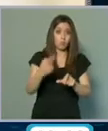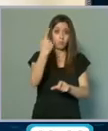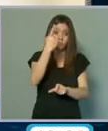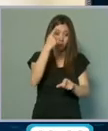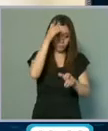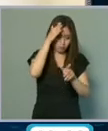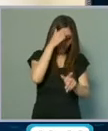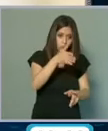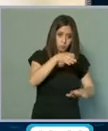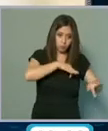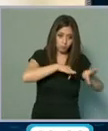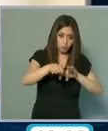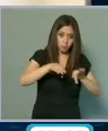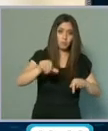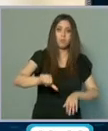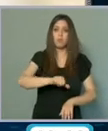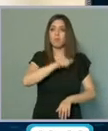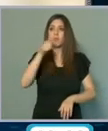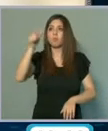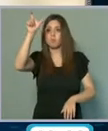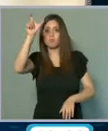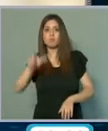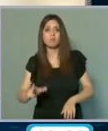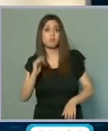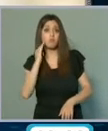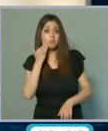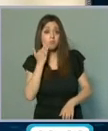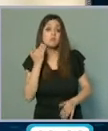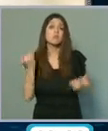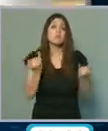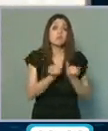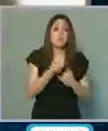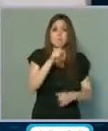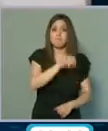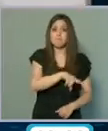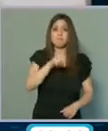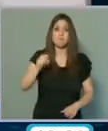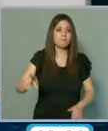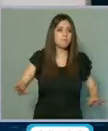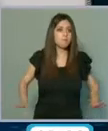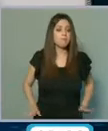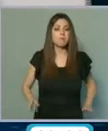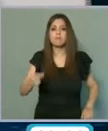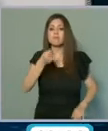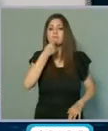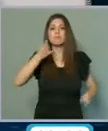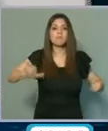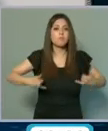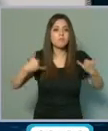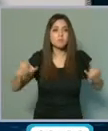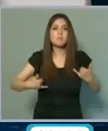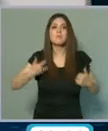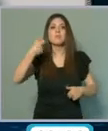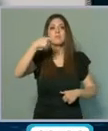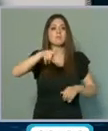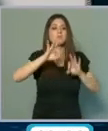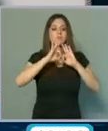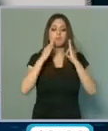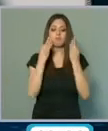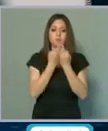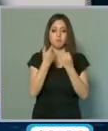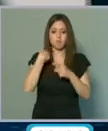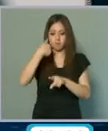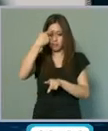haciendo de chamba y en la otra tienes el Facebook, ¿no? Exacto. Y pasa lo mismo con los niños y los jóvenes, ¿no? Que están a la vez en las redes sociales, pero también